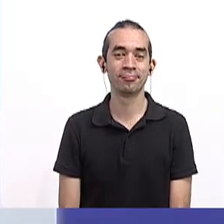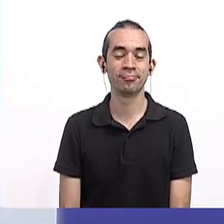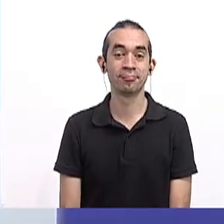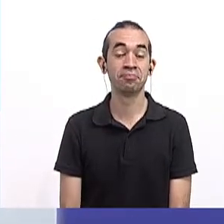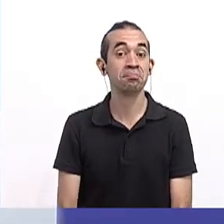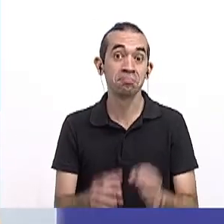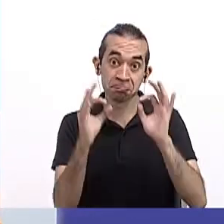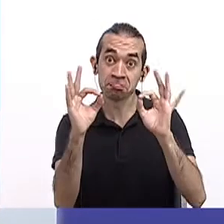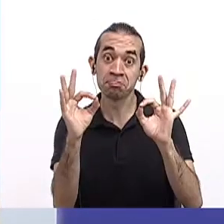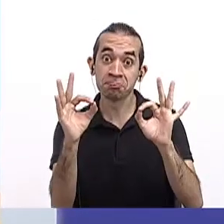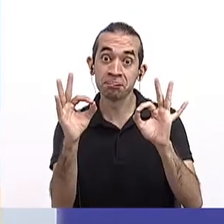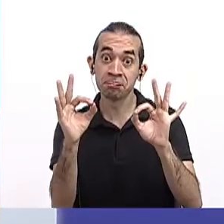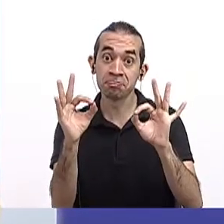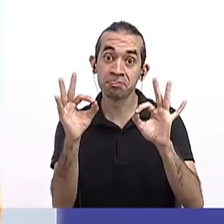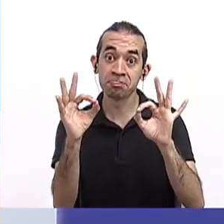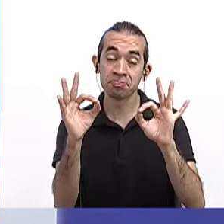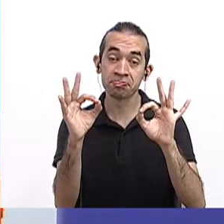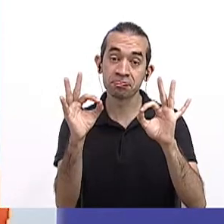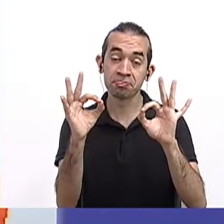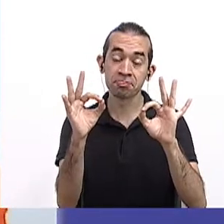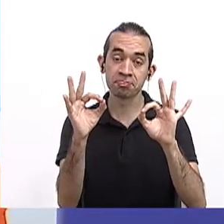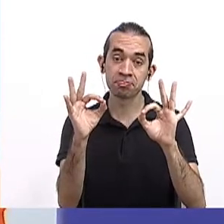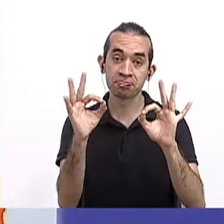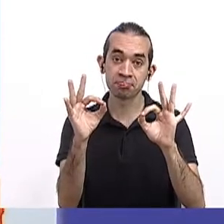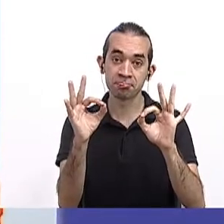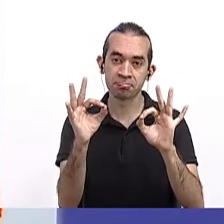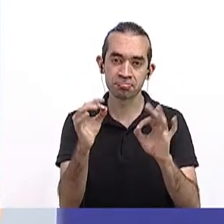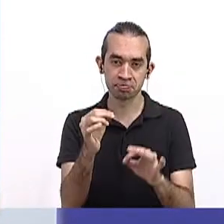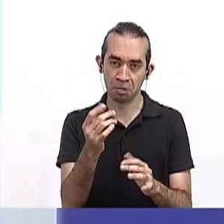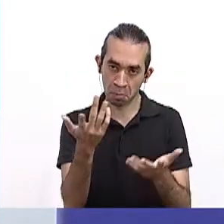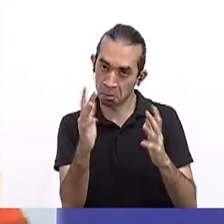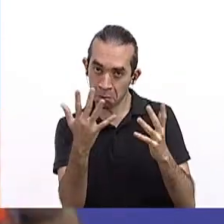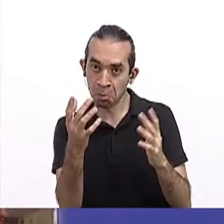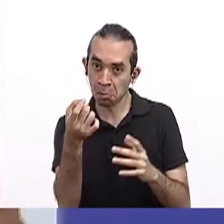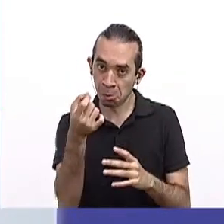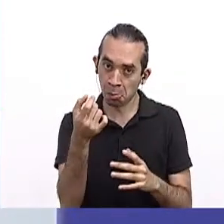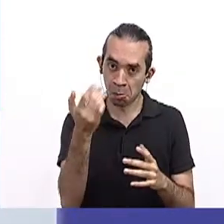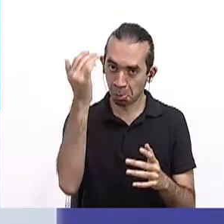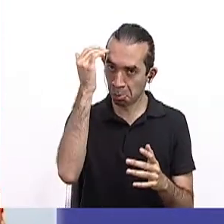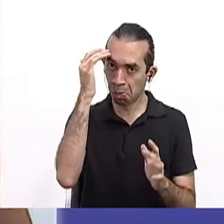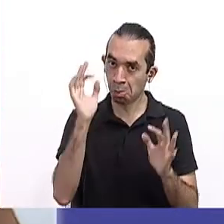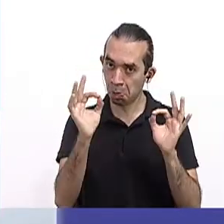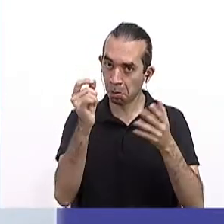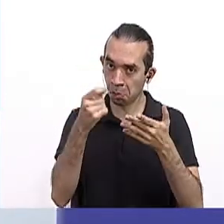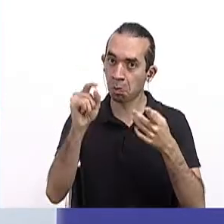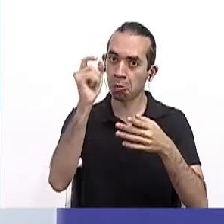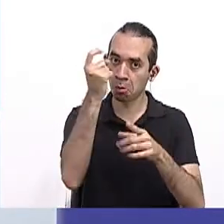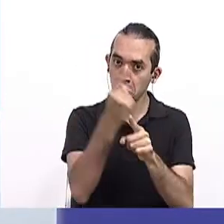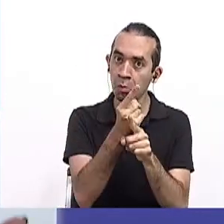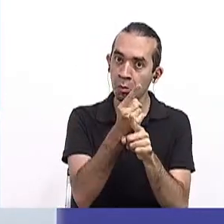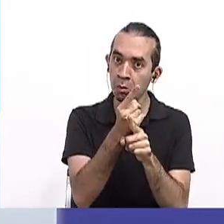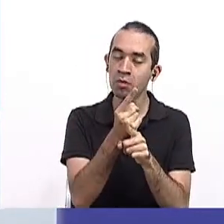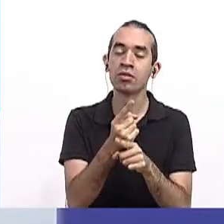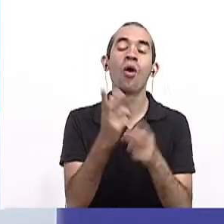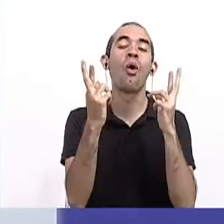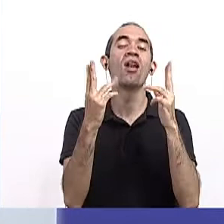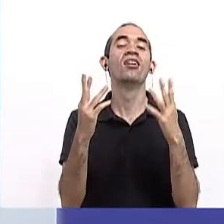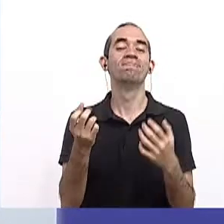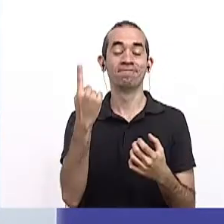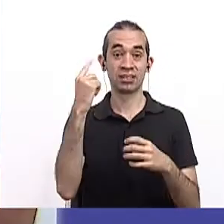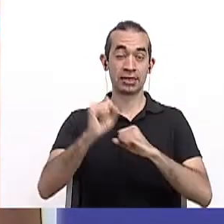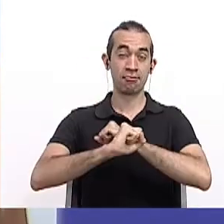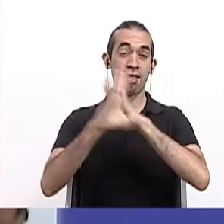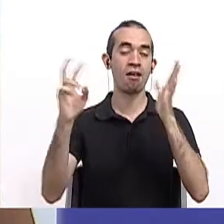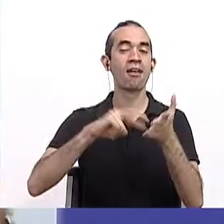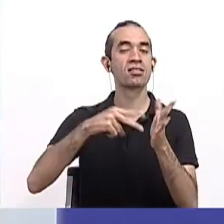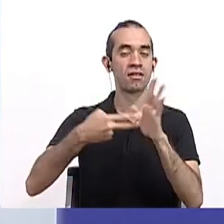¿Qué les pareció? ¿Estaban cerca del concepto? Bueno, espero que ahora sí quede bien claro qué es el desarrollo